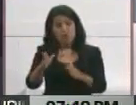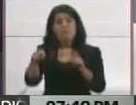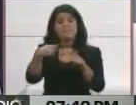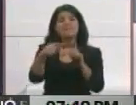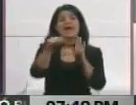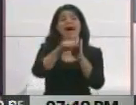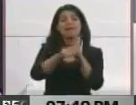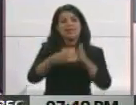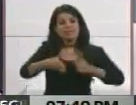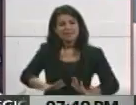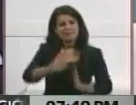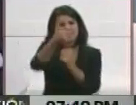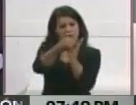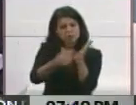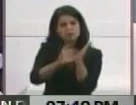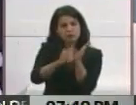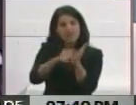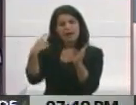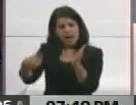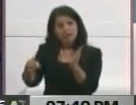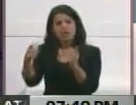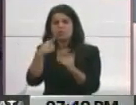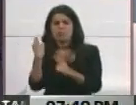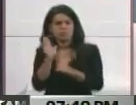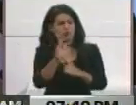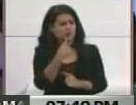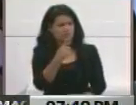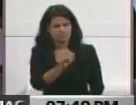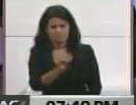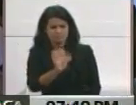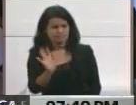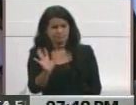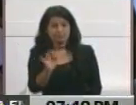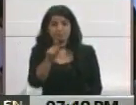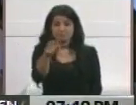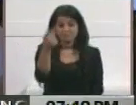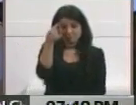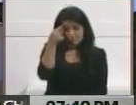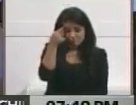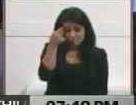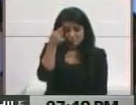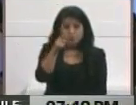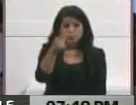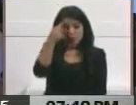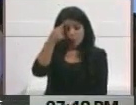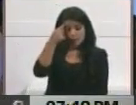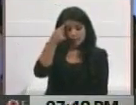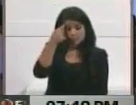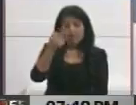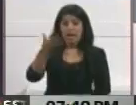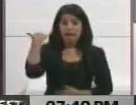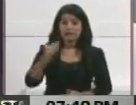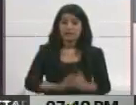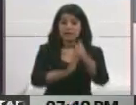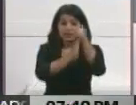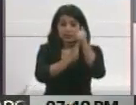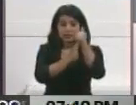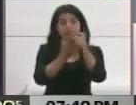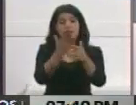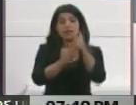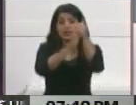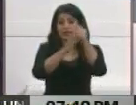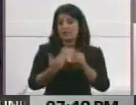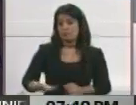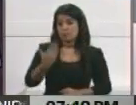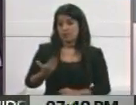nacimiento entre otras cosas nosotros no debemos olvidar que uno de los líderes muy importantes en el orden